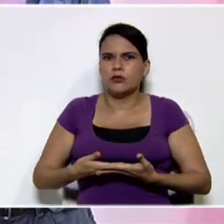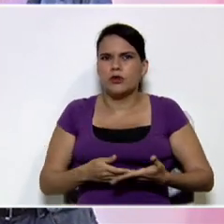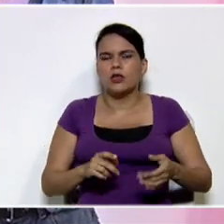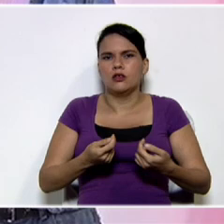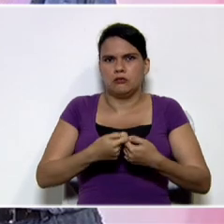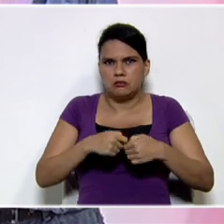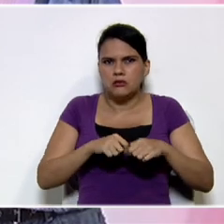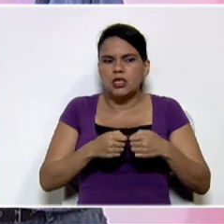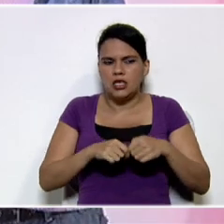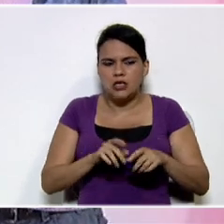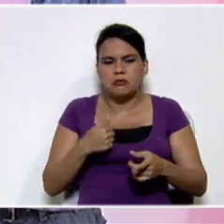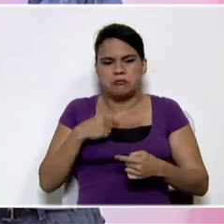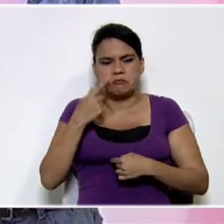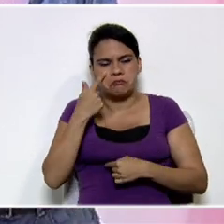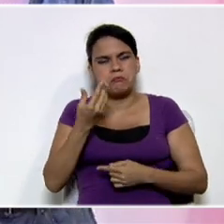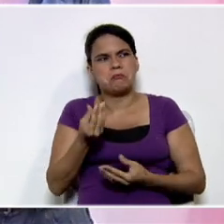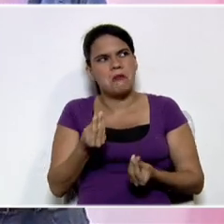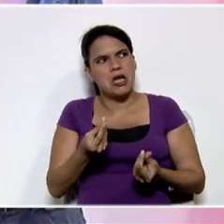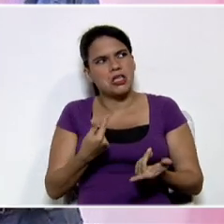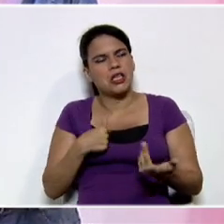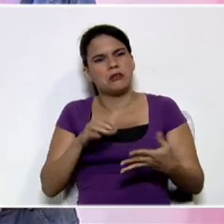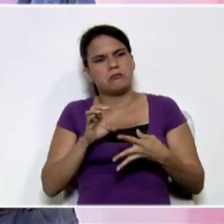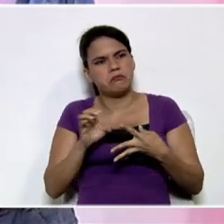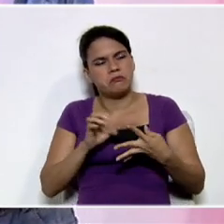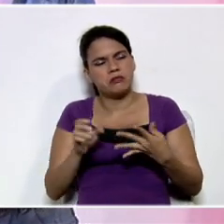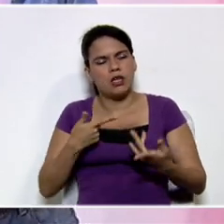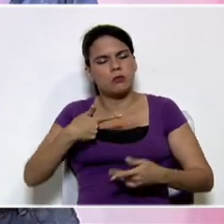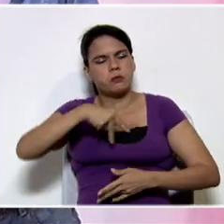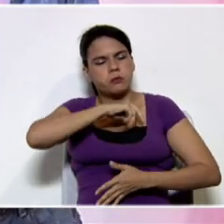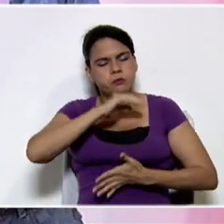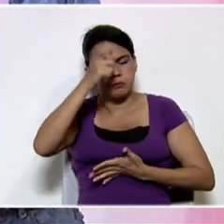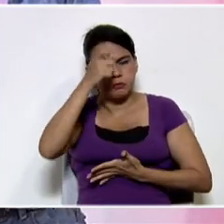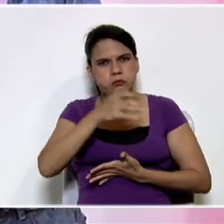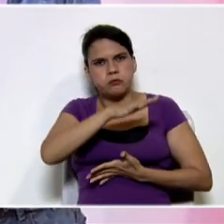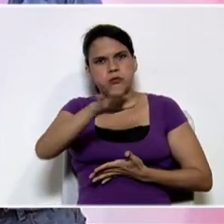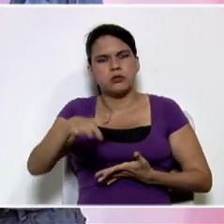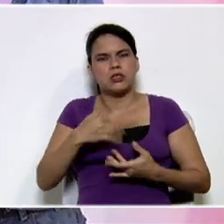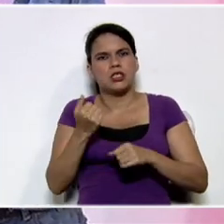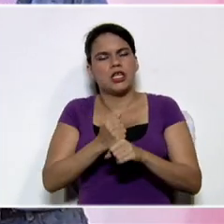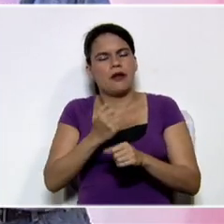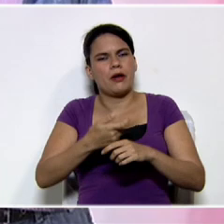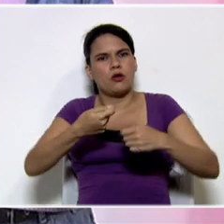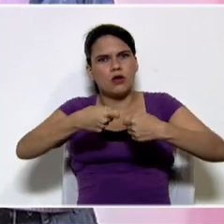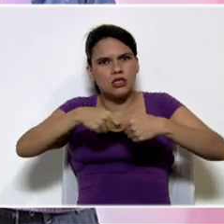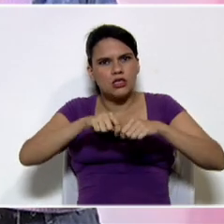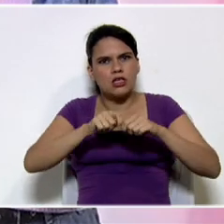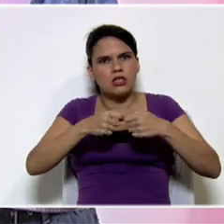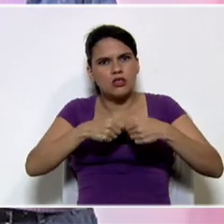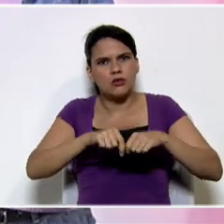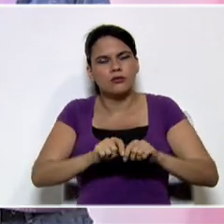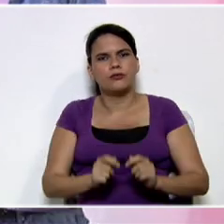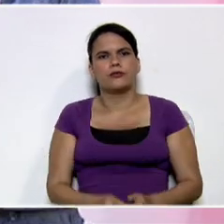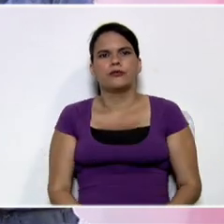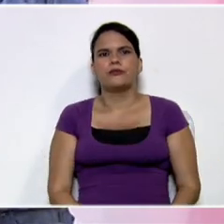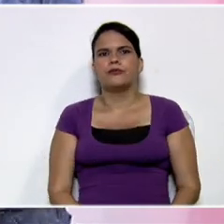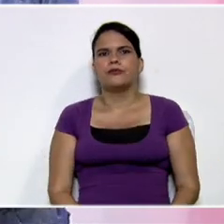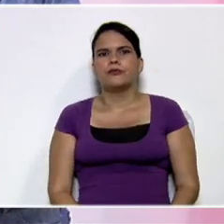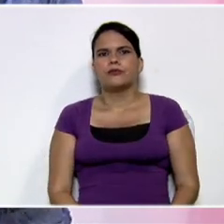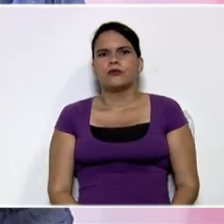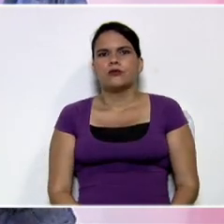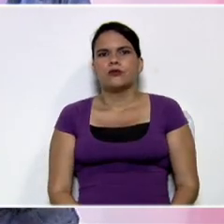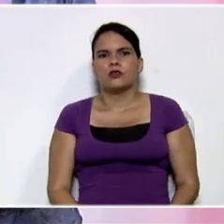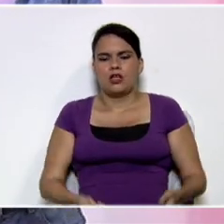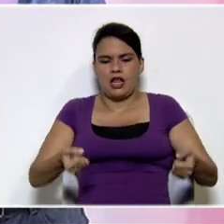es bastante característico de nuestra población trabajar con el tejido. Y en el caso